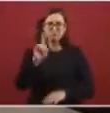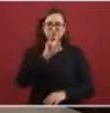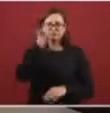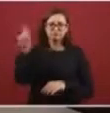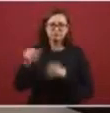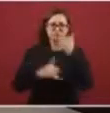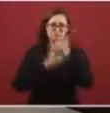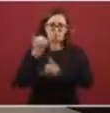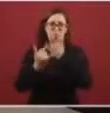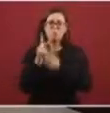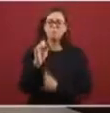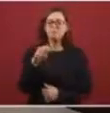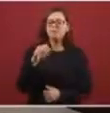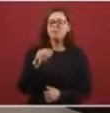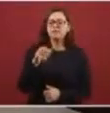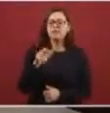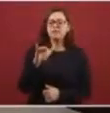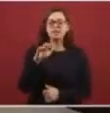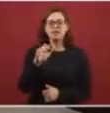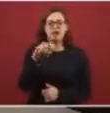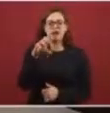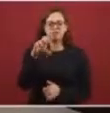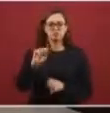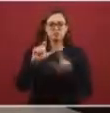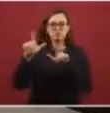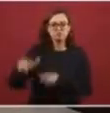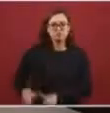Juegos Panamericanos